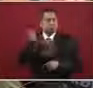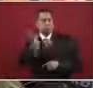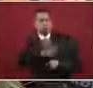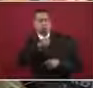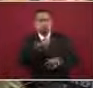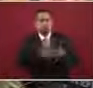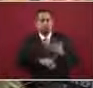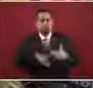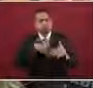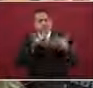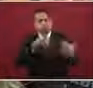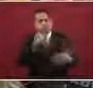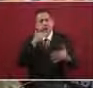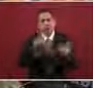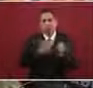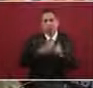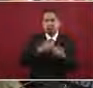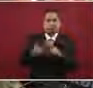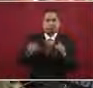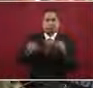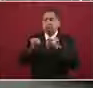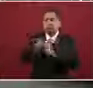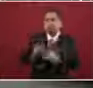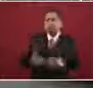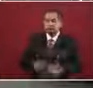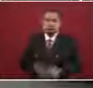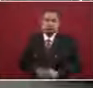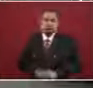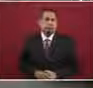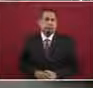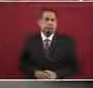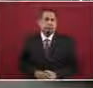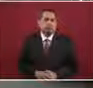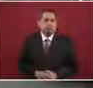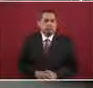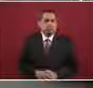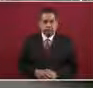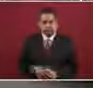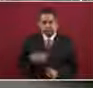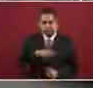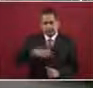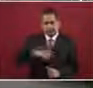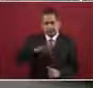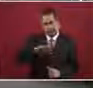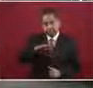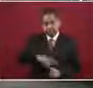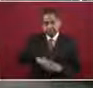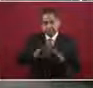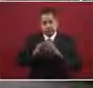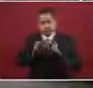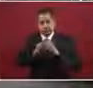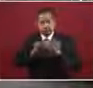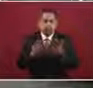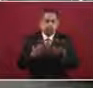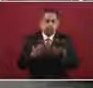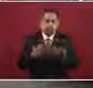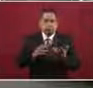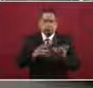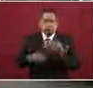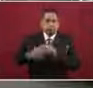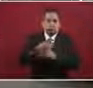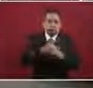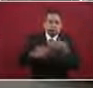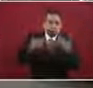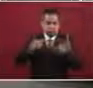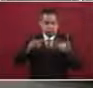los grandes corruptores de las instituciones. Bueno, yo pienso que hay formas de que todo mundo esté